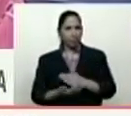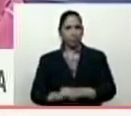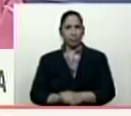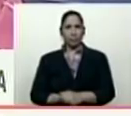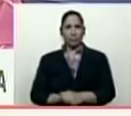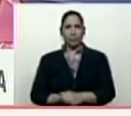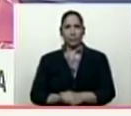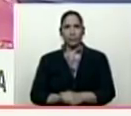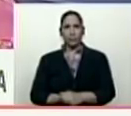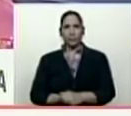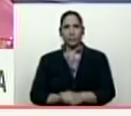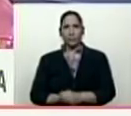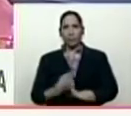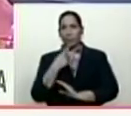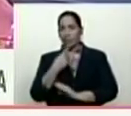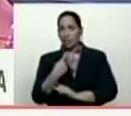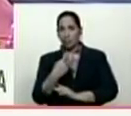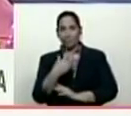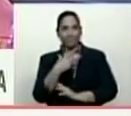Yo les garantizo que no se acaba.